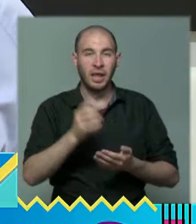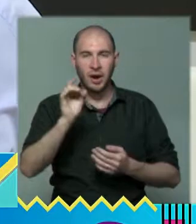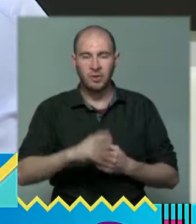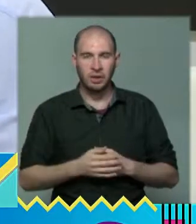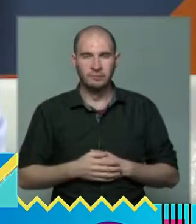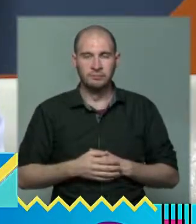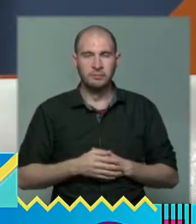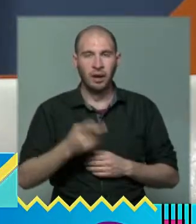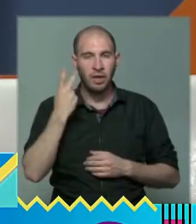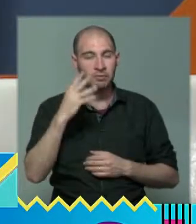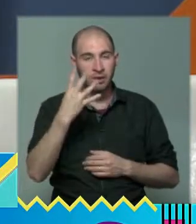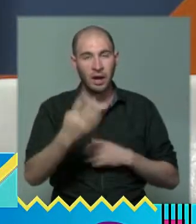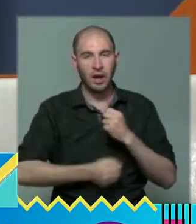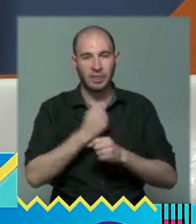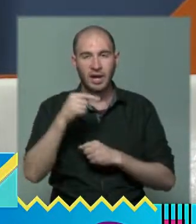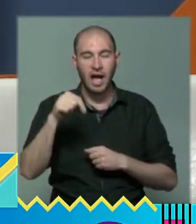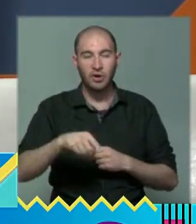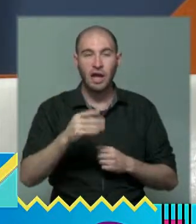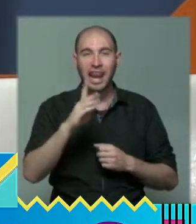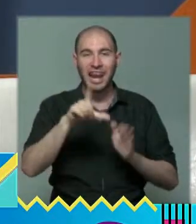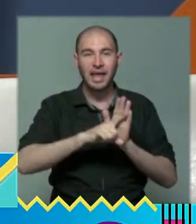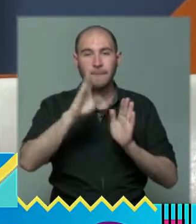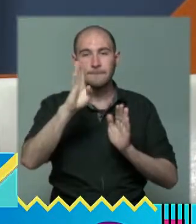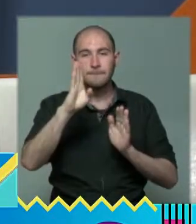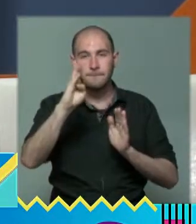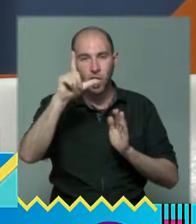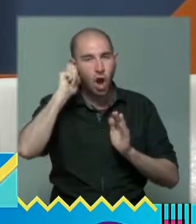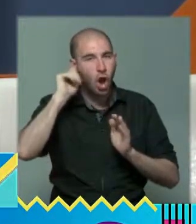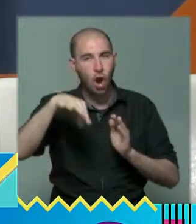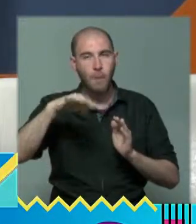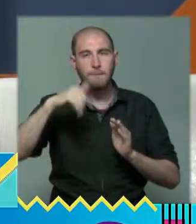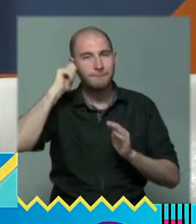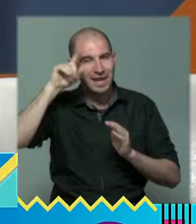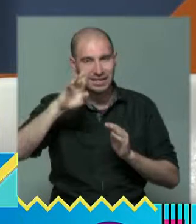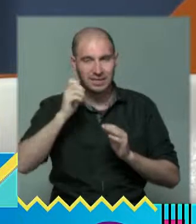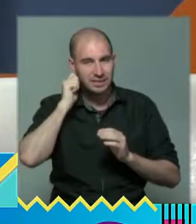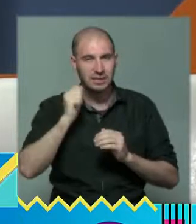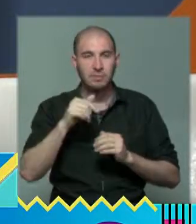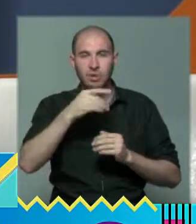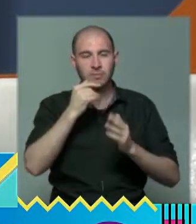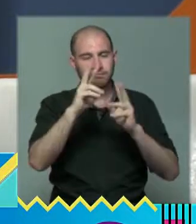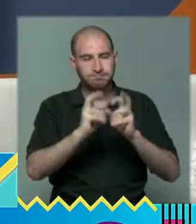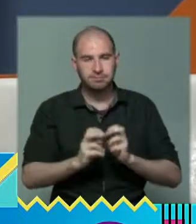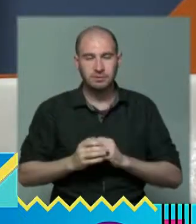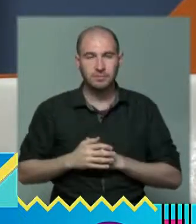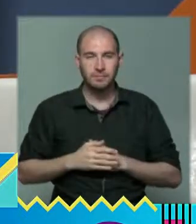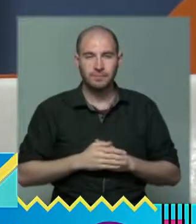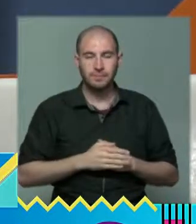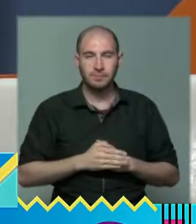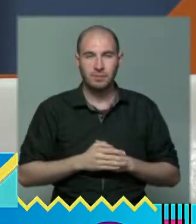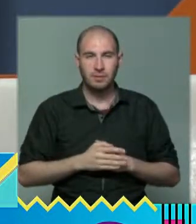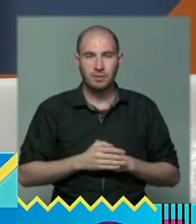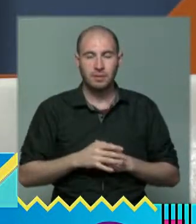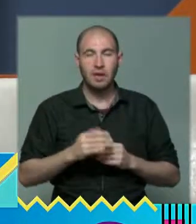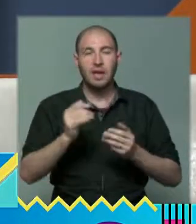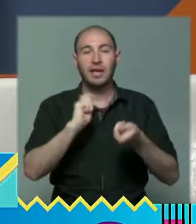hecho desde el 2004 hasta la fecha, con la ley Bloomberg, que recién nos recordábamos, hasta ahora. Si uno se pone a analizar cada uno de las